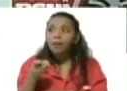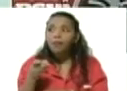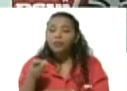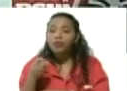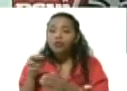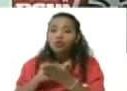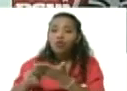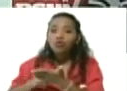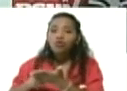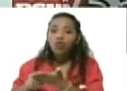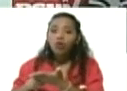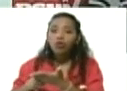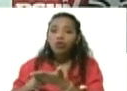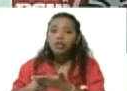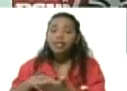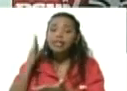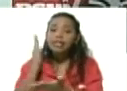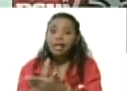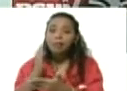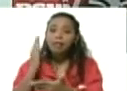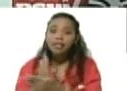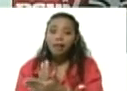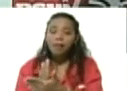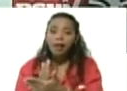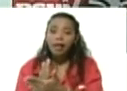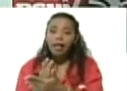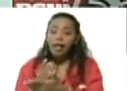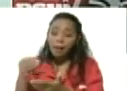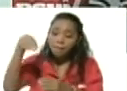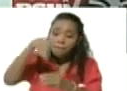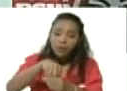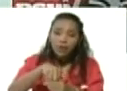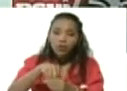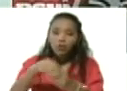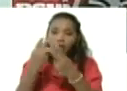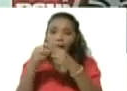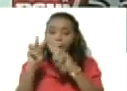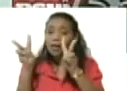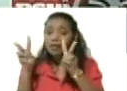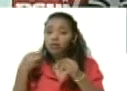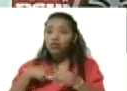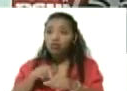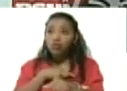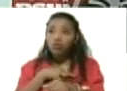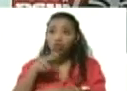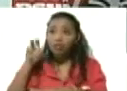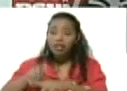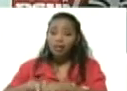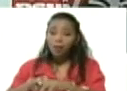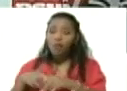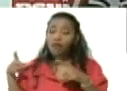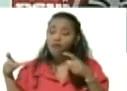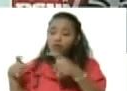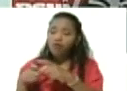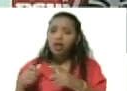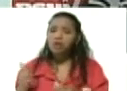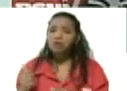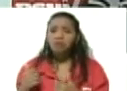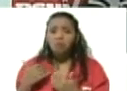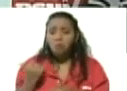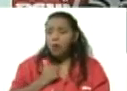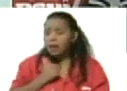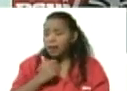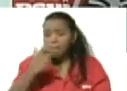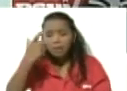soluciones, siempre, siempre, dentro del camino de la paz, nosotros nos sentamos, nos reunimos con quien sea,